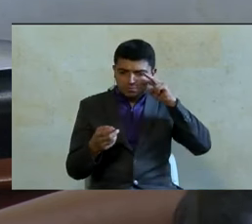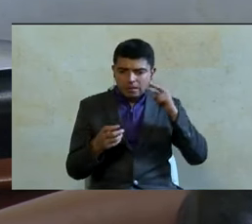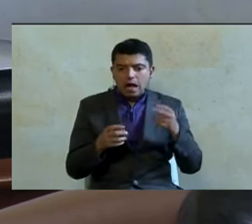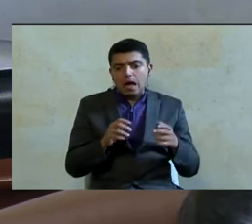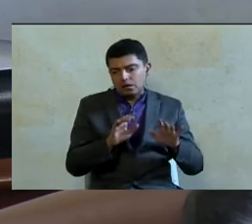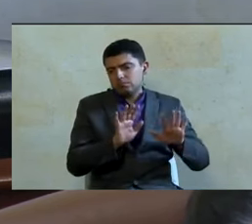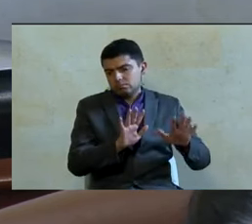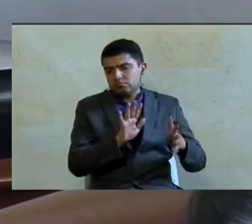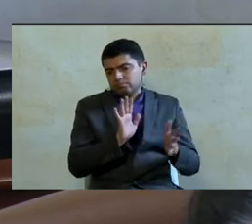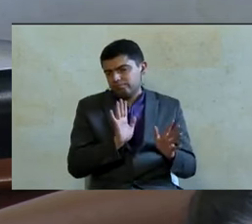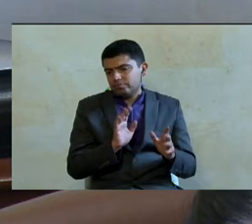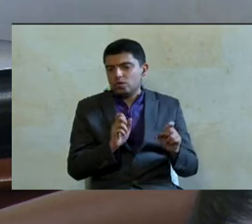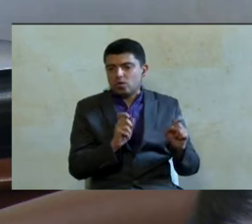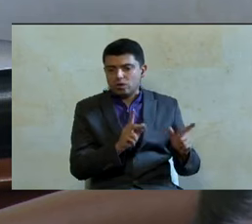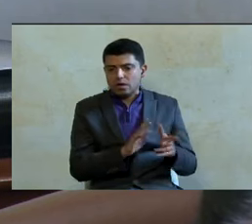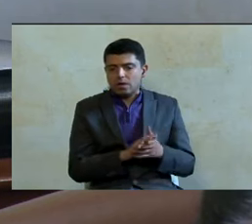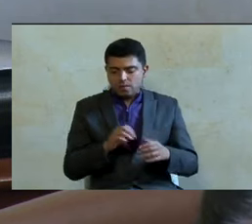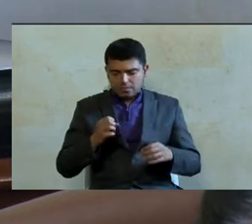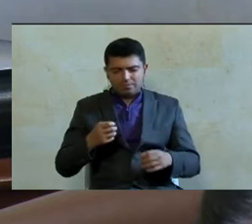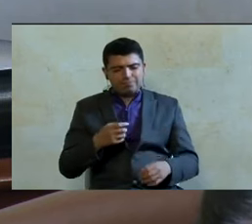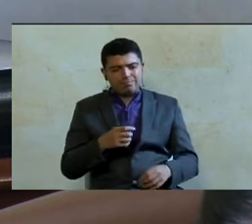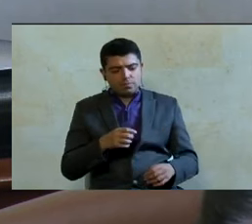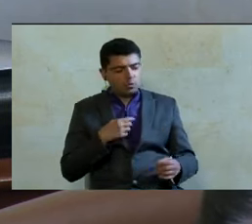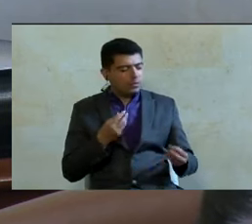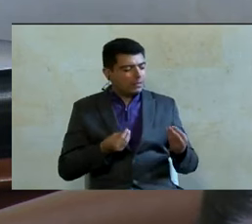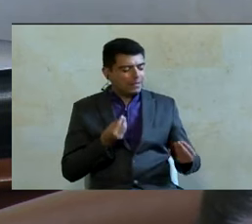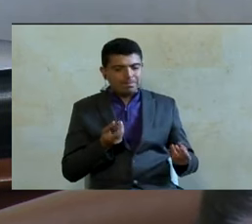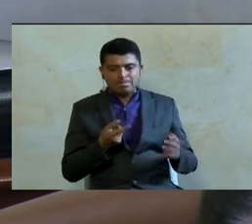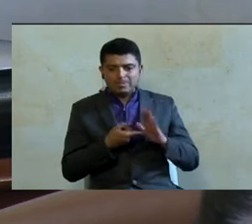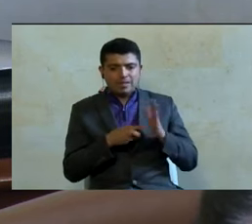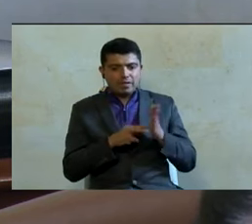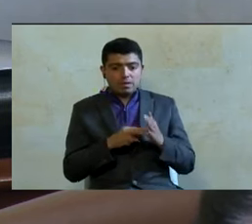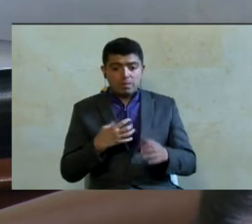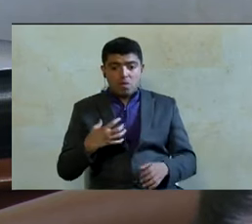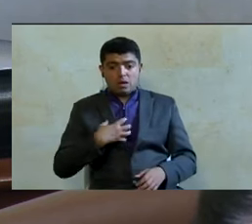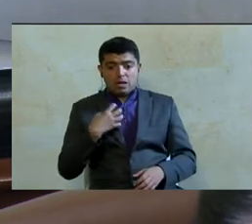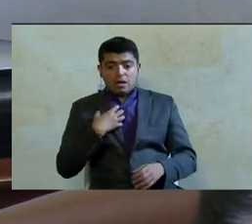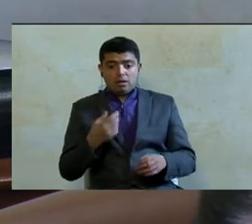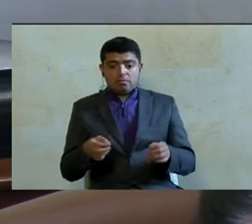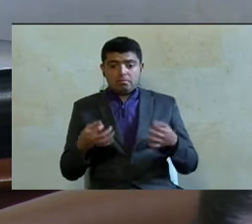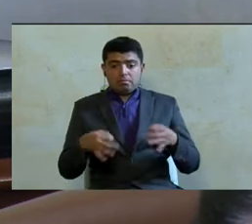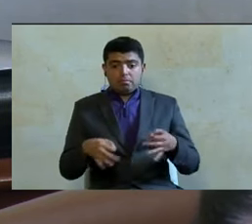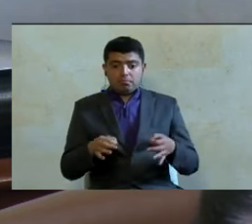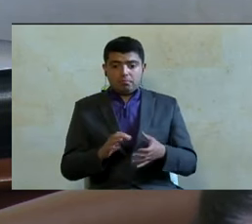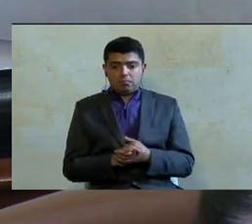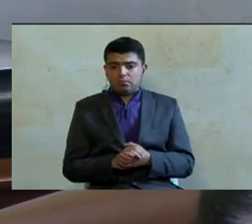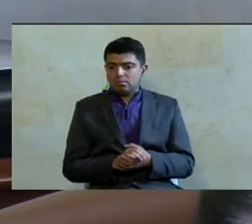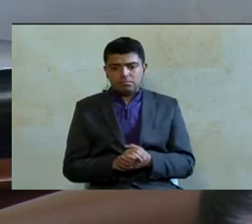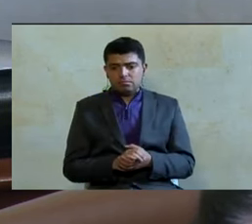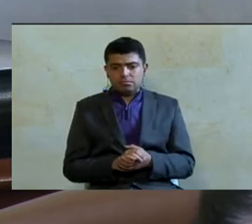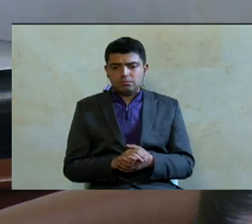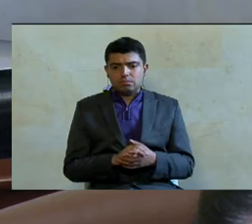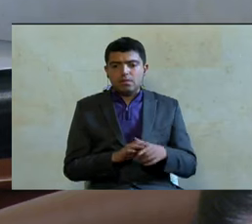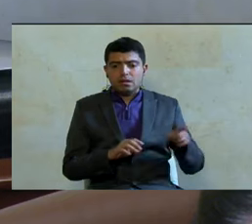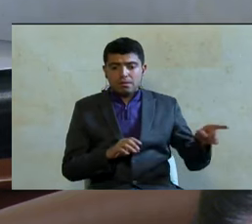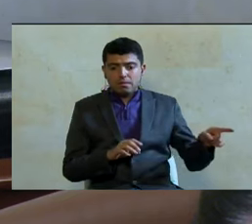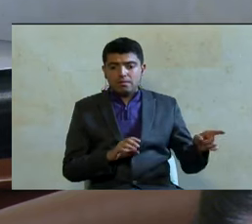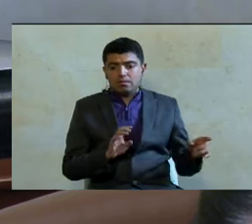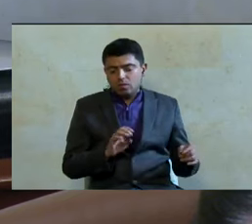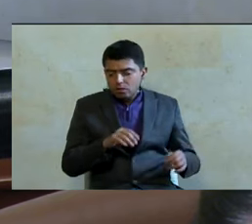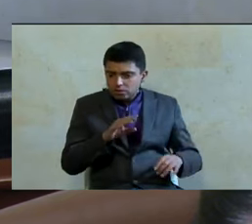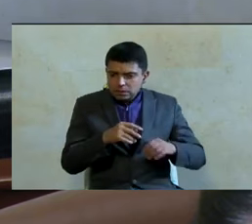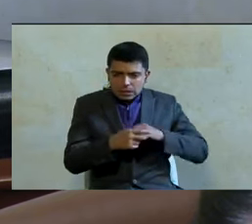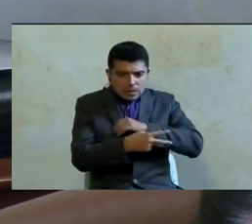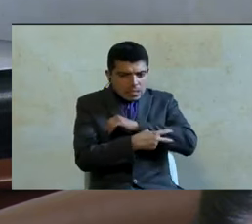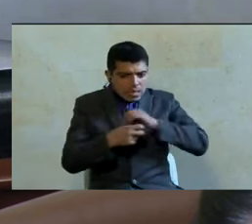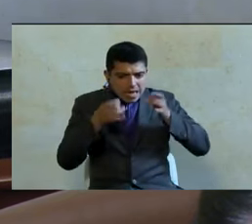no una simple queja ni una simple un simple anónimo no eso no constituye un acto de corrupción pero